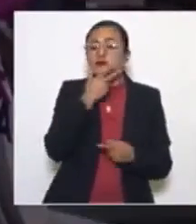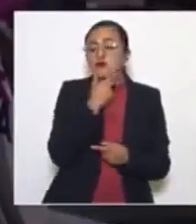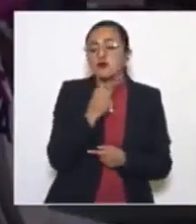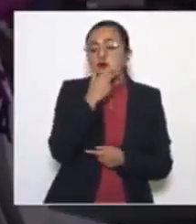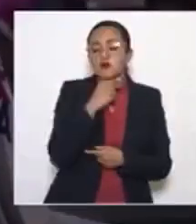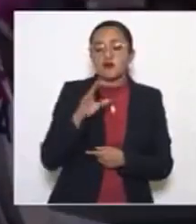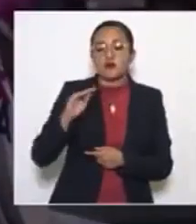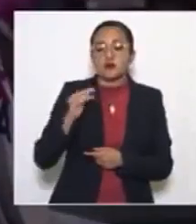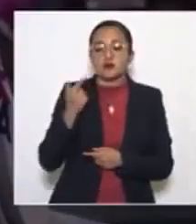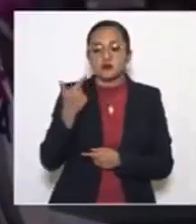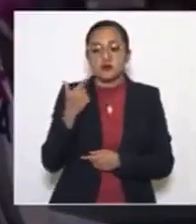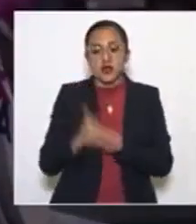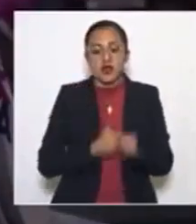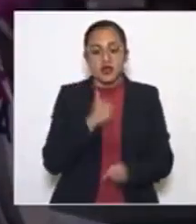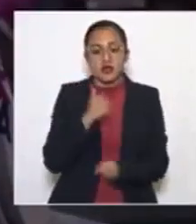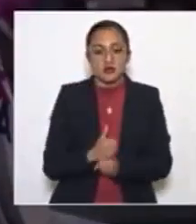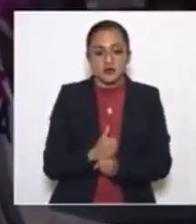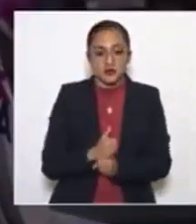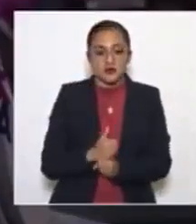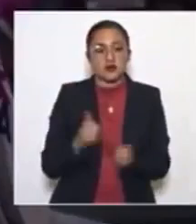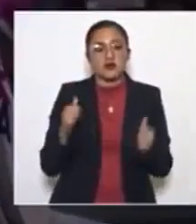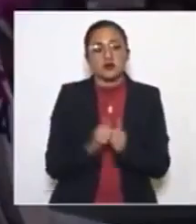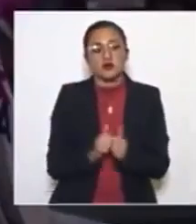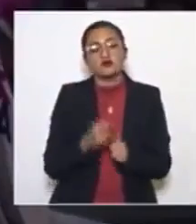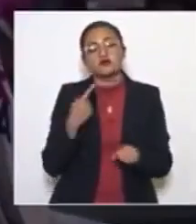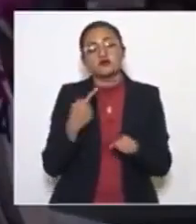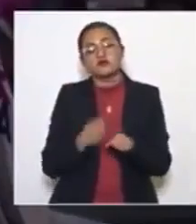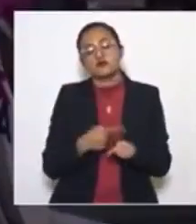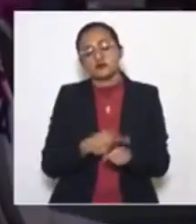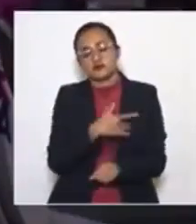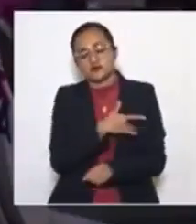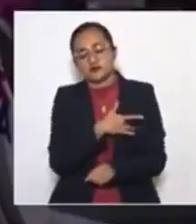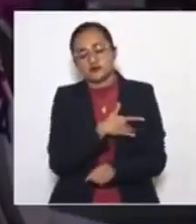masculino de 97 años de edad con cardiopatía. Es cuanto, gobernador.